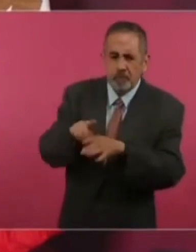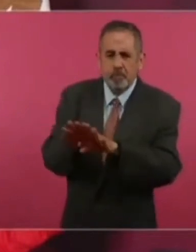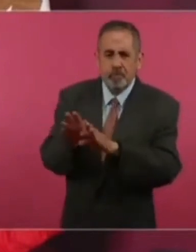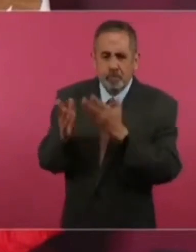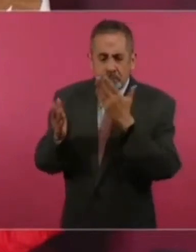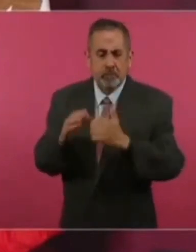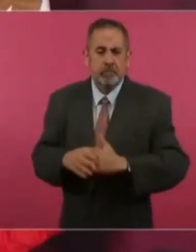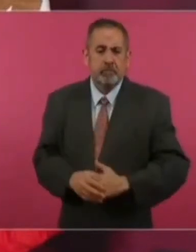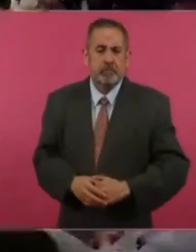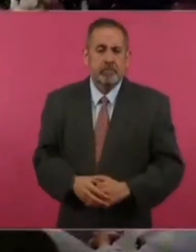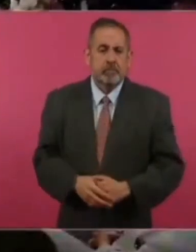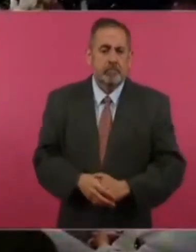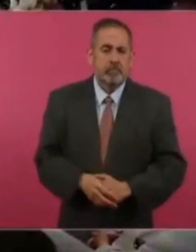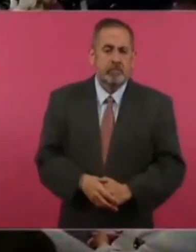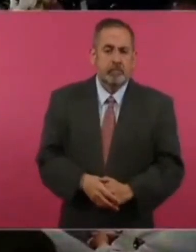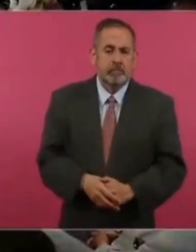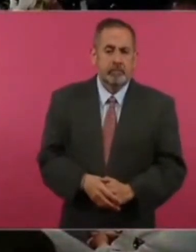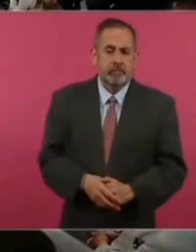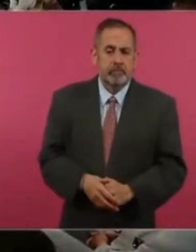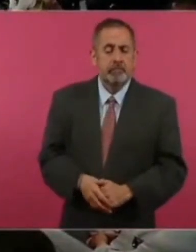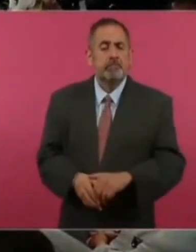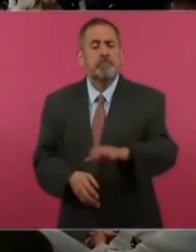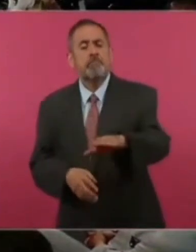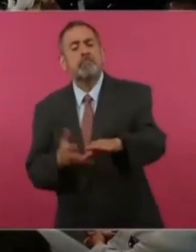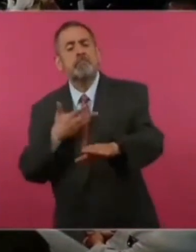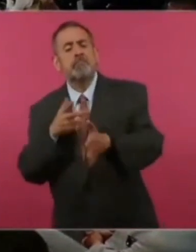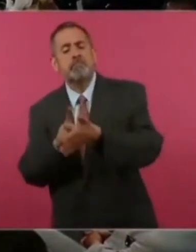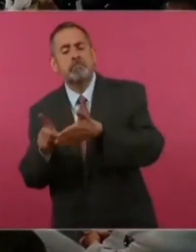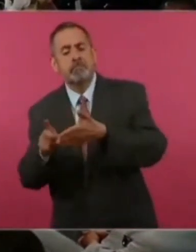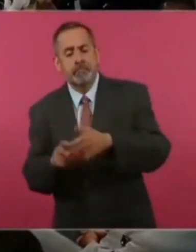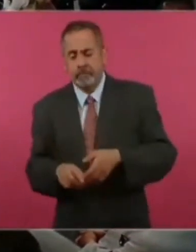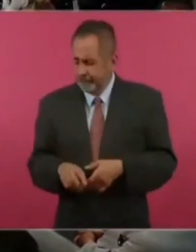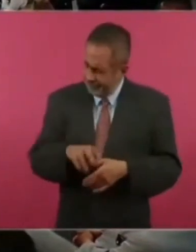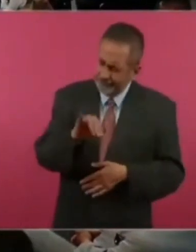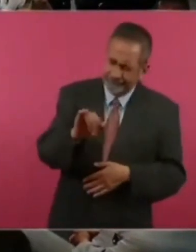Tienen derechos ellos también. Sí, además,